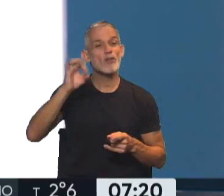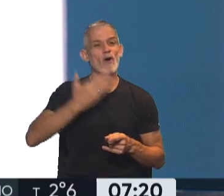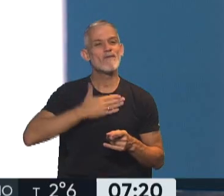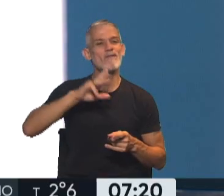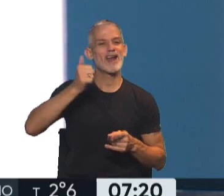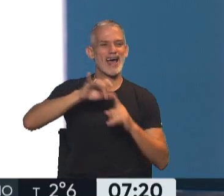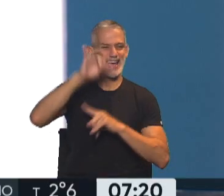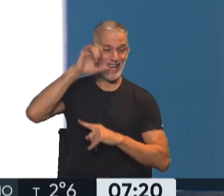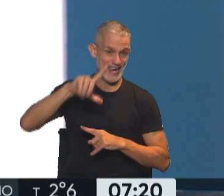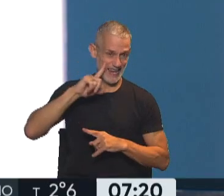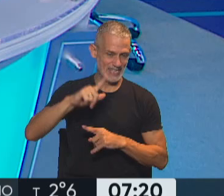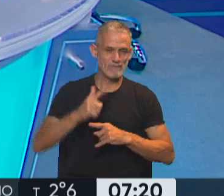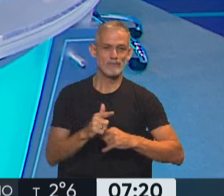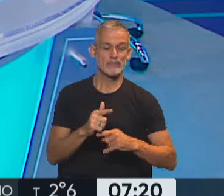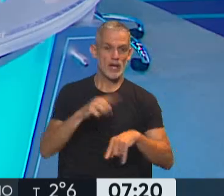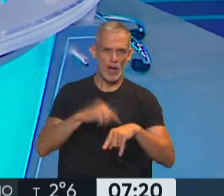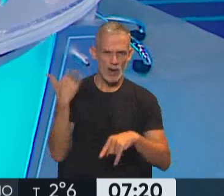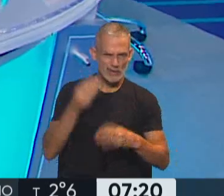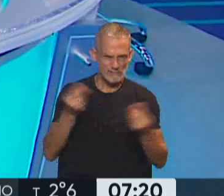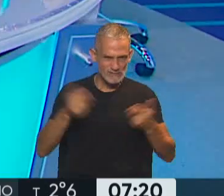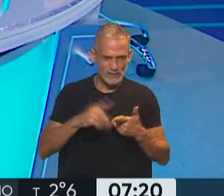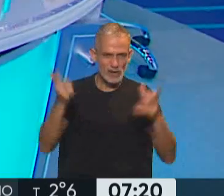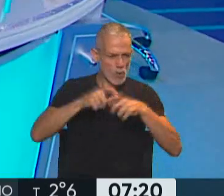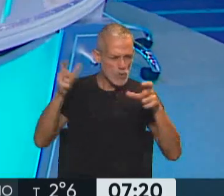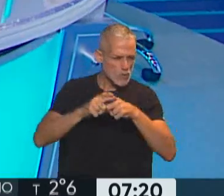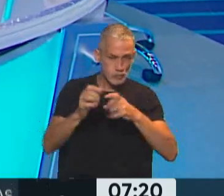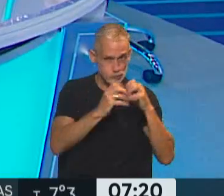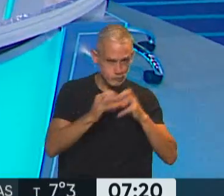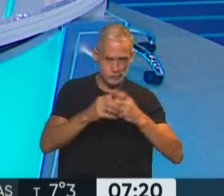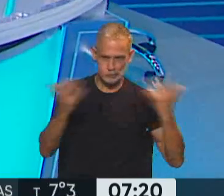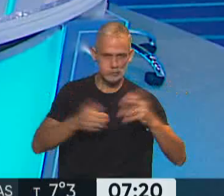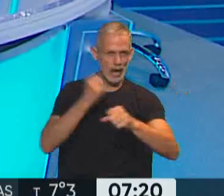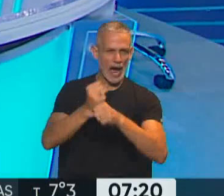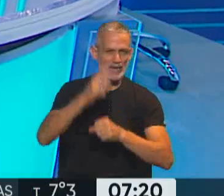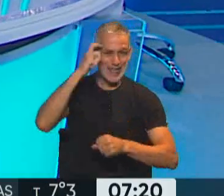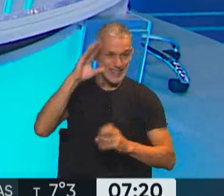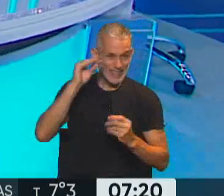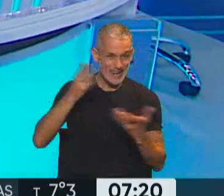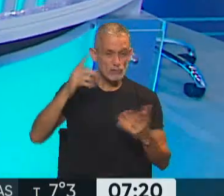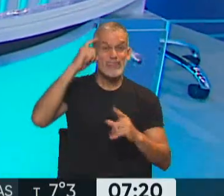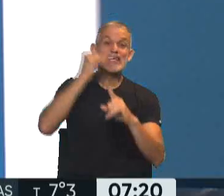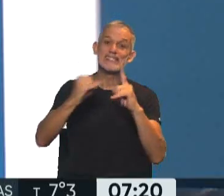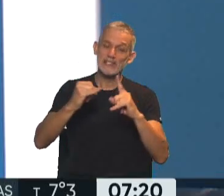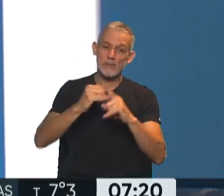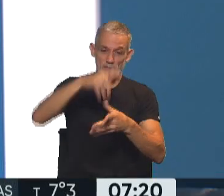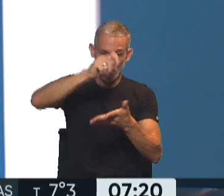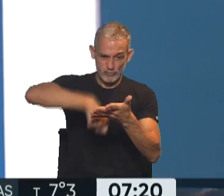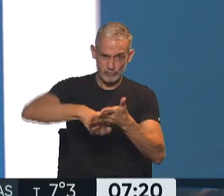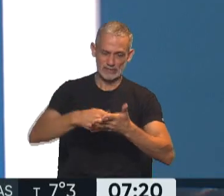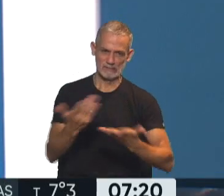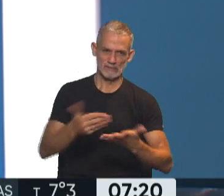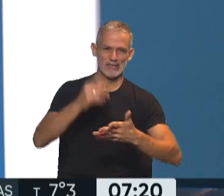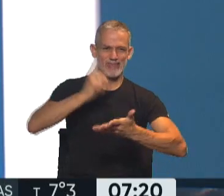el embargo en día en día hay que re terminaste ayer porque hubo reuniones de todos lados y hasta las diez de la noche diez y media empezó a afirmarse el dictamen